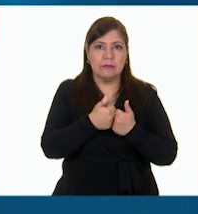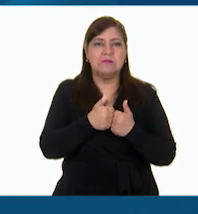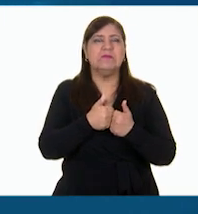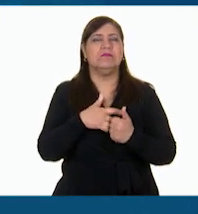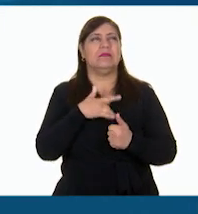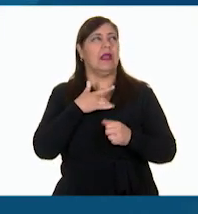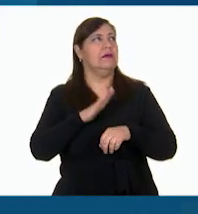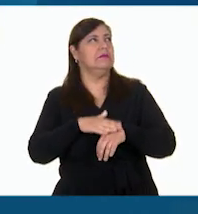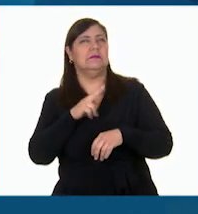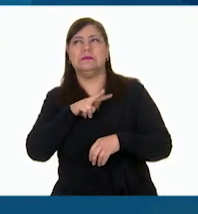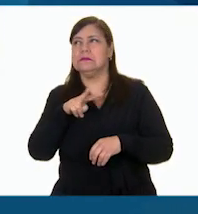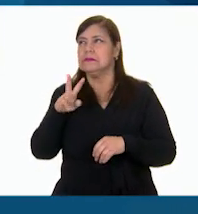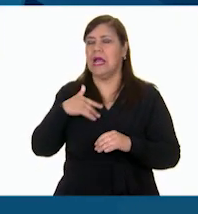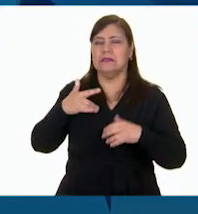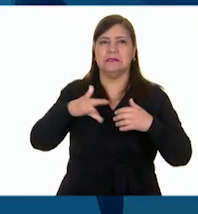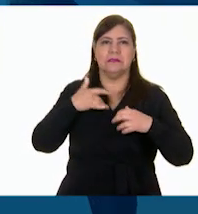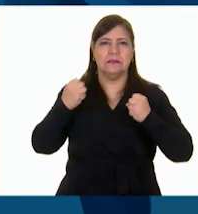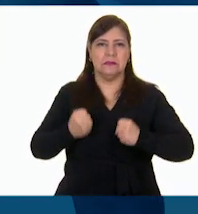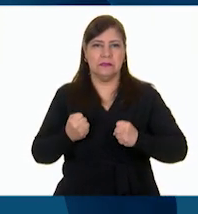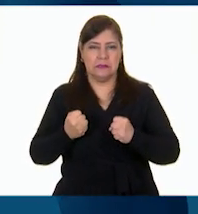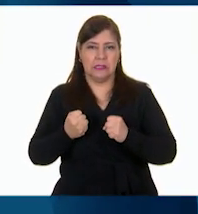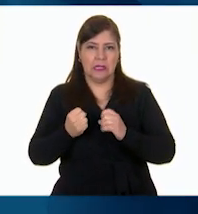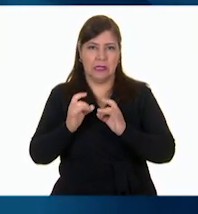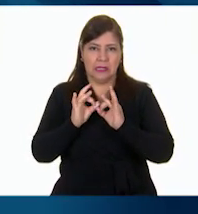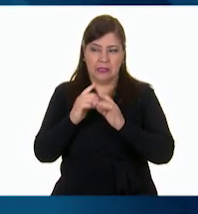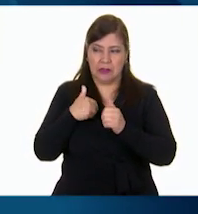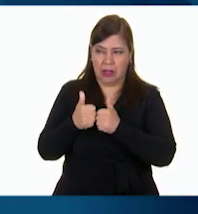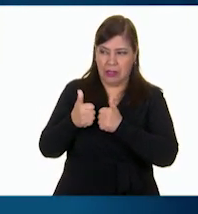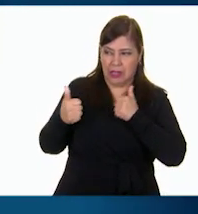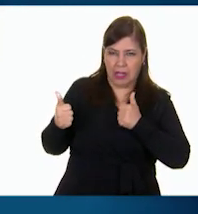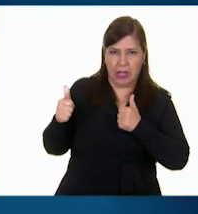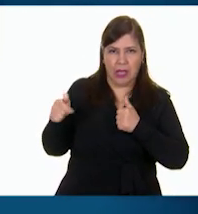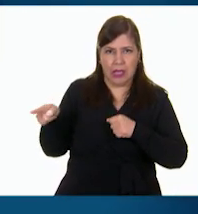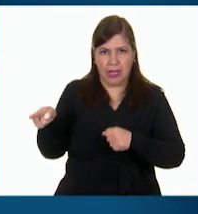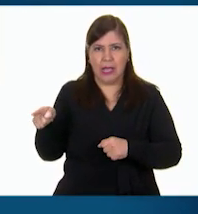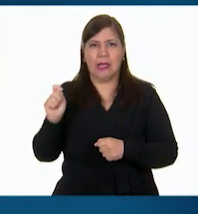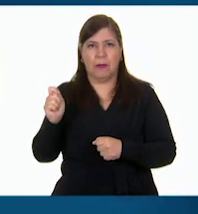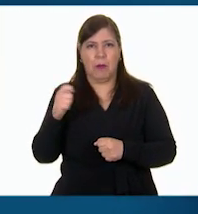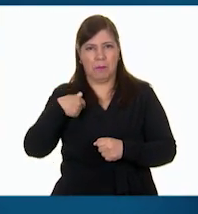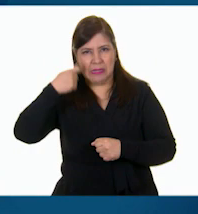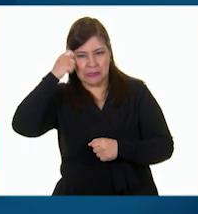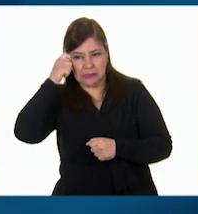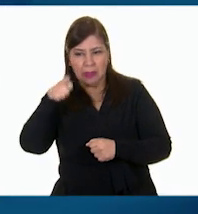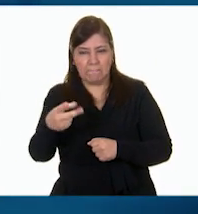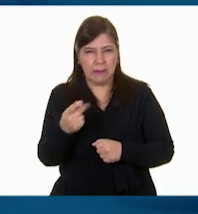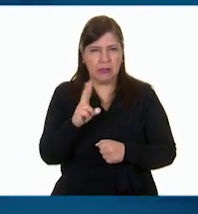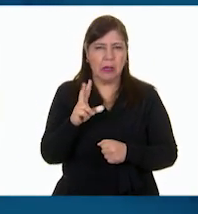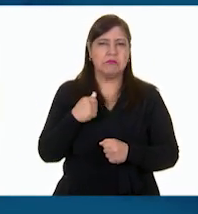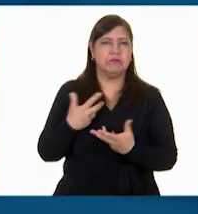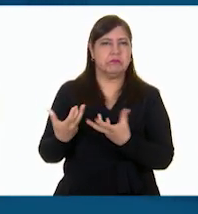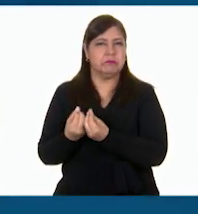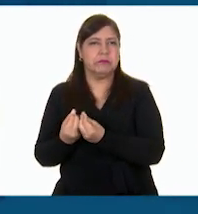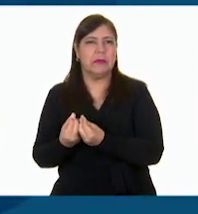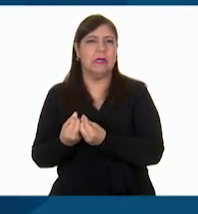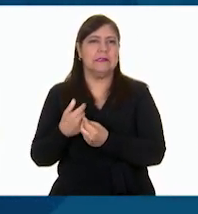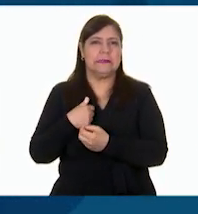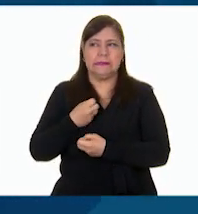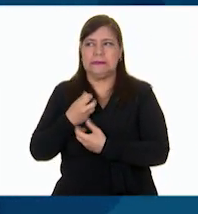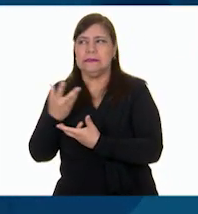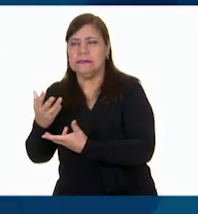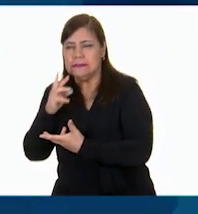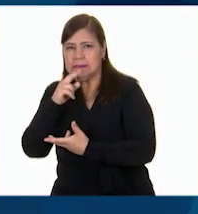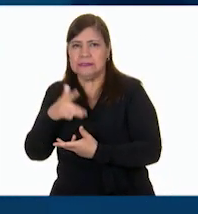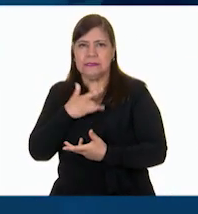seguro. Reflexionó: si no me alejo de Wagner y del perro no hay peligro. Resolvió confiar en Wagner sus terrores.